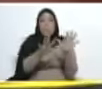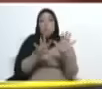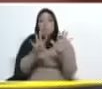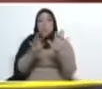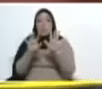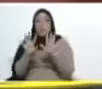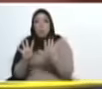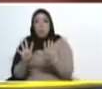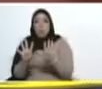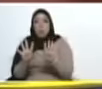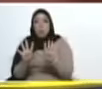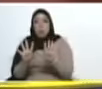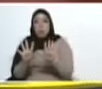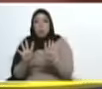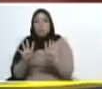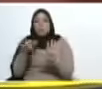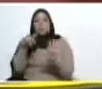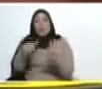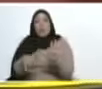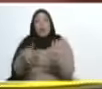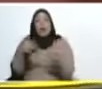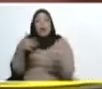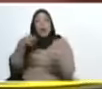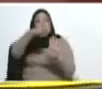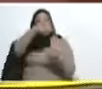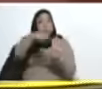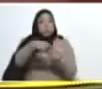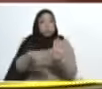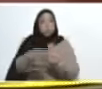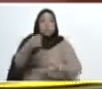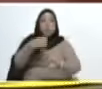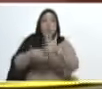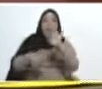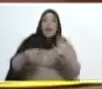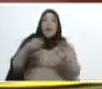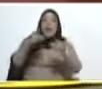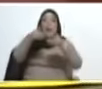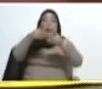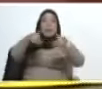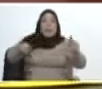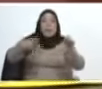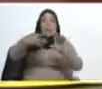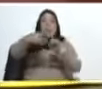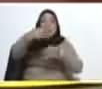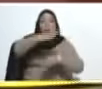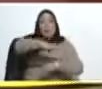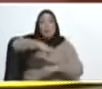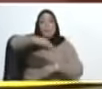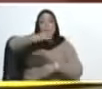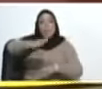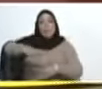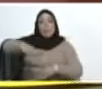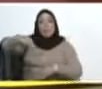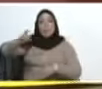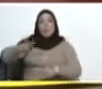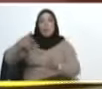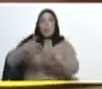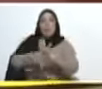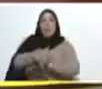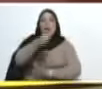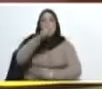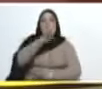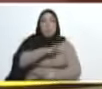1899, los mecanismos para la delimitación de las áreas por delimitar, de las